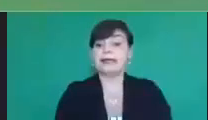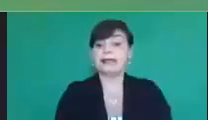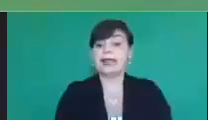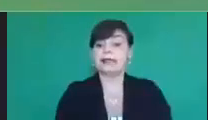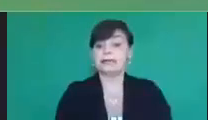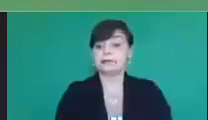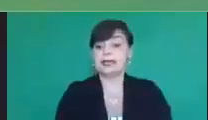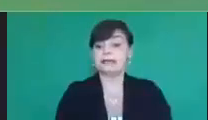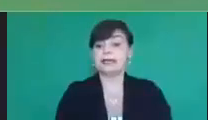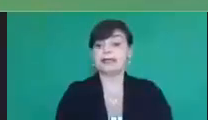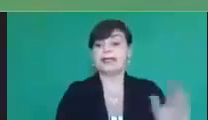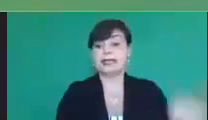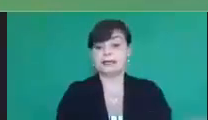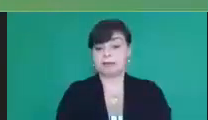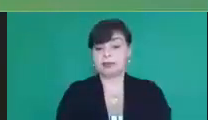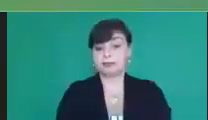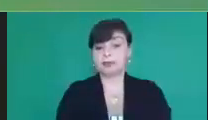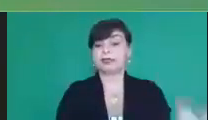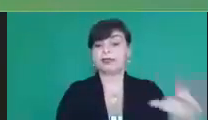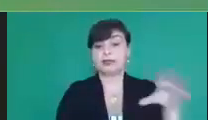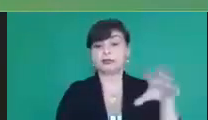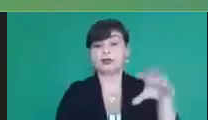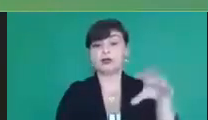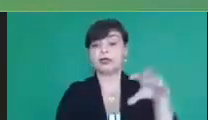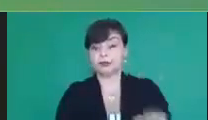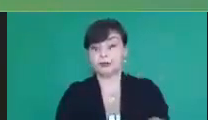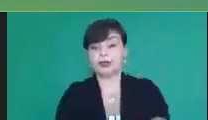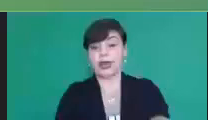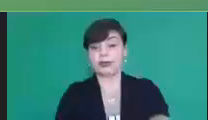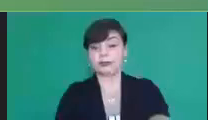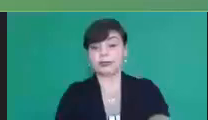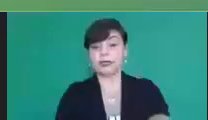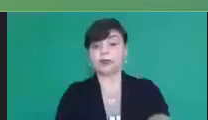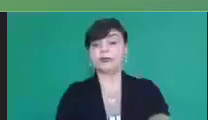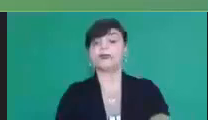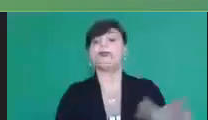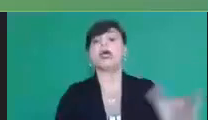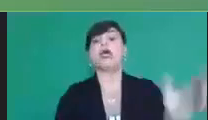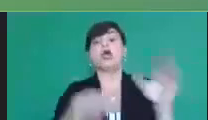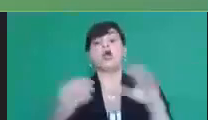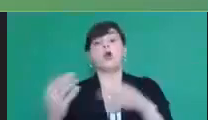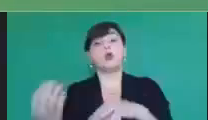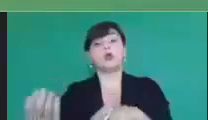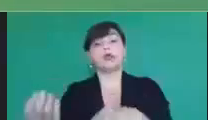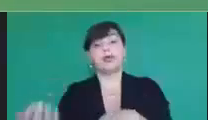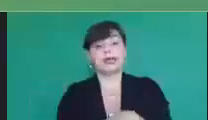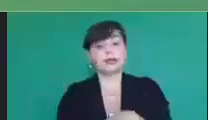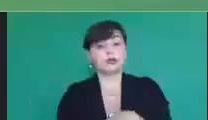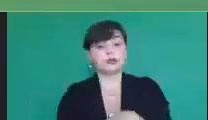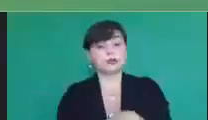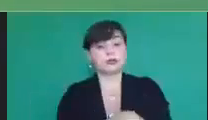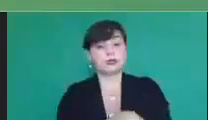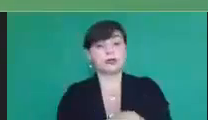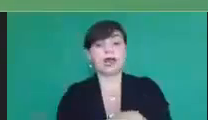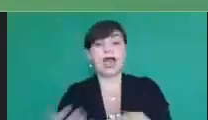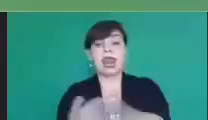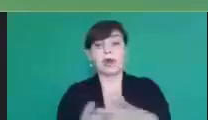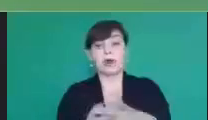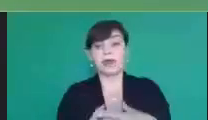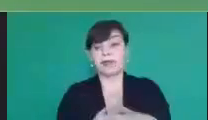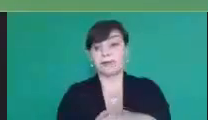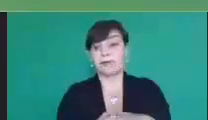la limpieza de las manos, tanto de los operarios en la industria como del consumidor a la